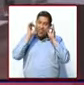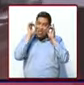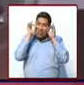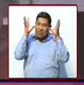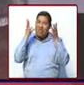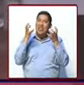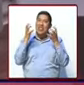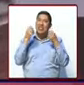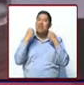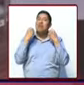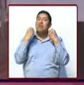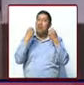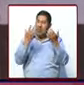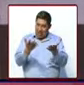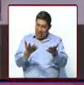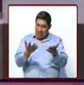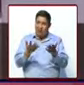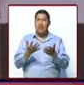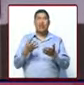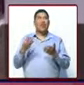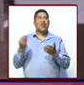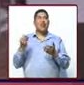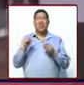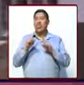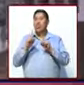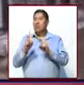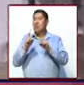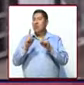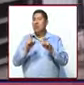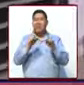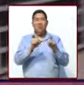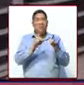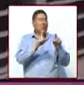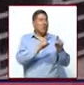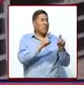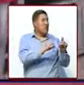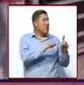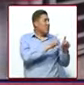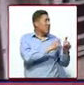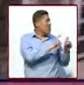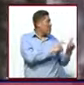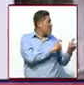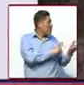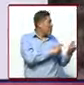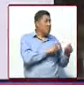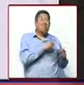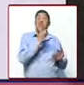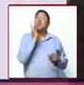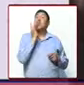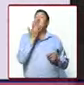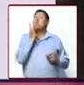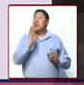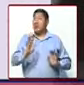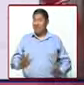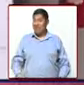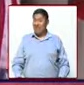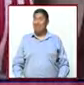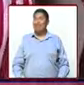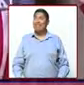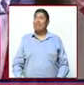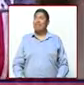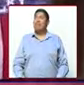tener. Así que estamos en la Vallivian, estamos preguntando tienda por tienda y vamos a ver si aquí tenemos suerte. Vamos a